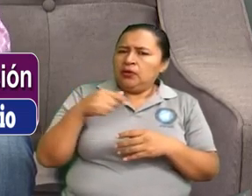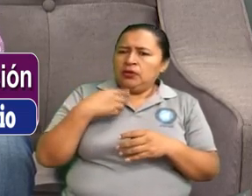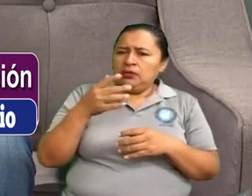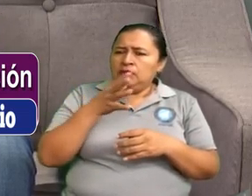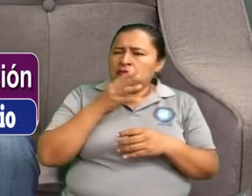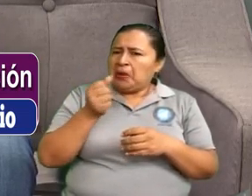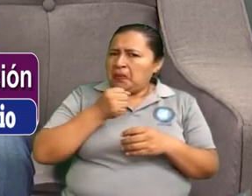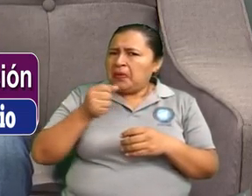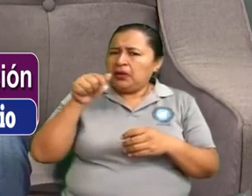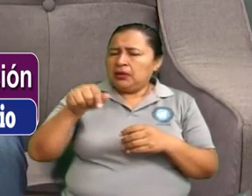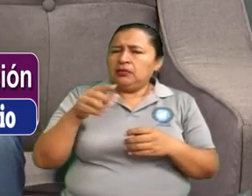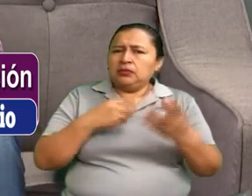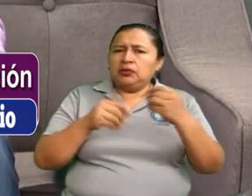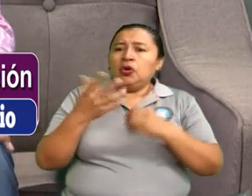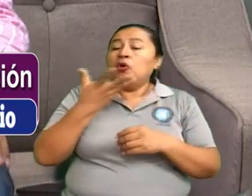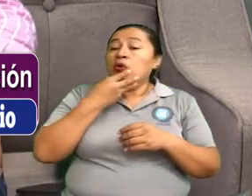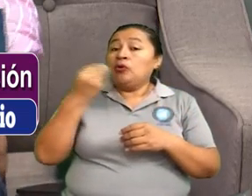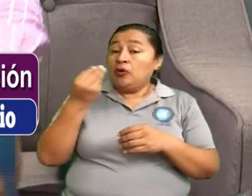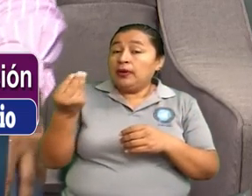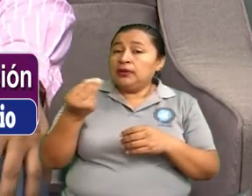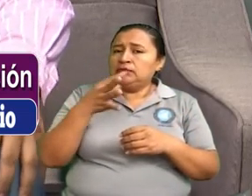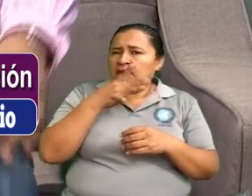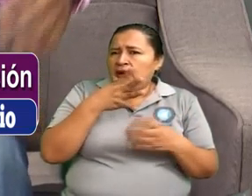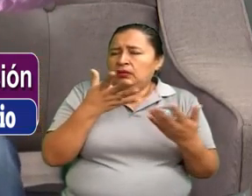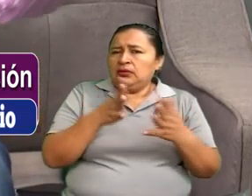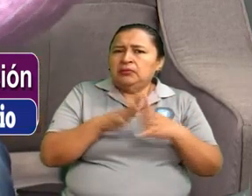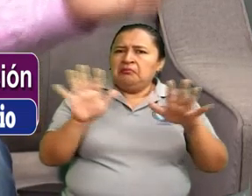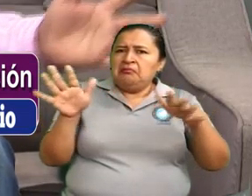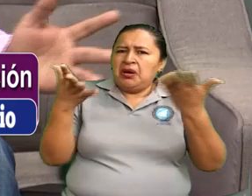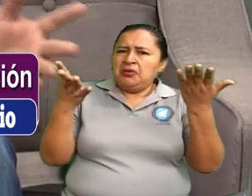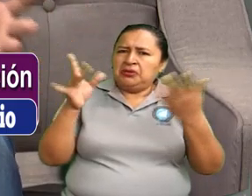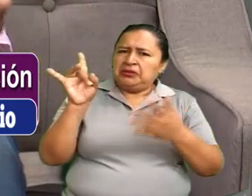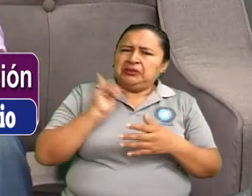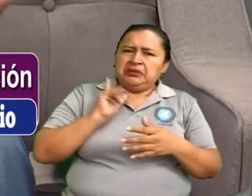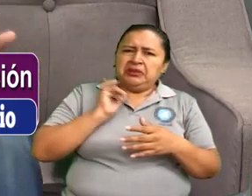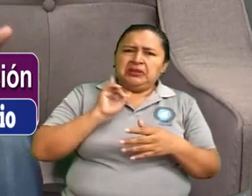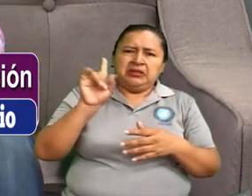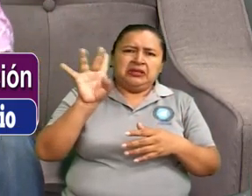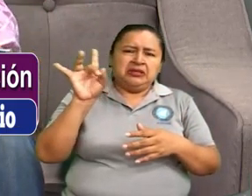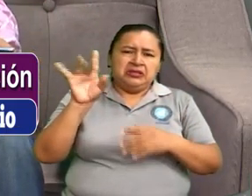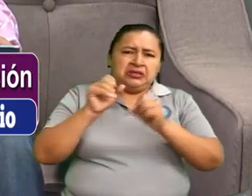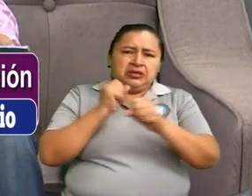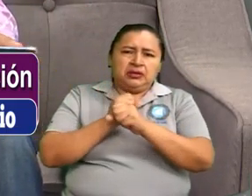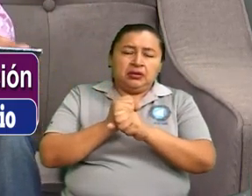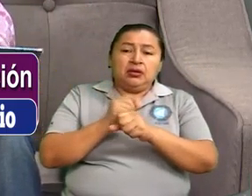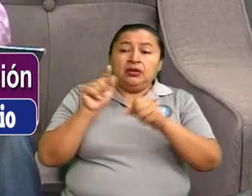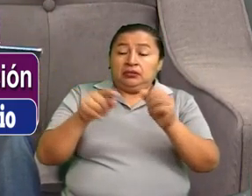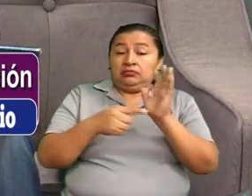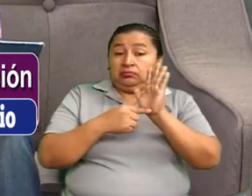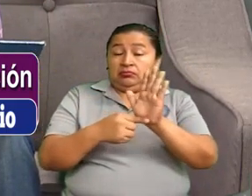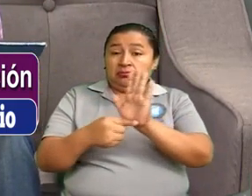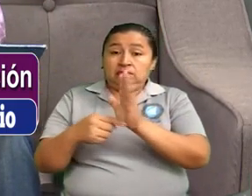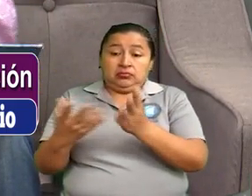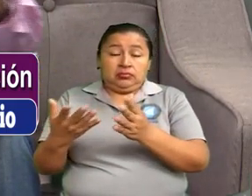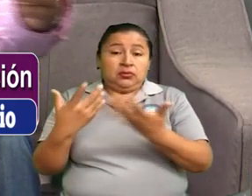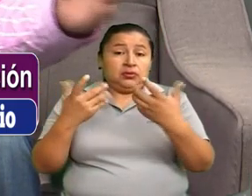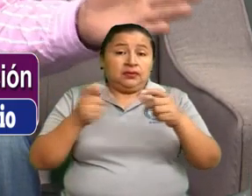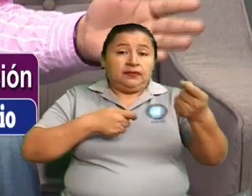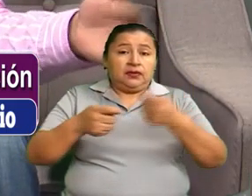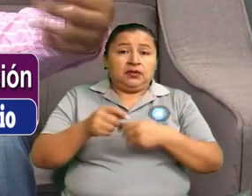en este mismo programa con unos adolescentes. El mayor tenía 15 años. Y los productos que ofertaban, es decir, eran